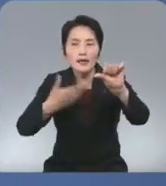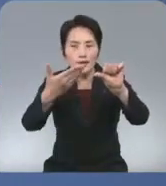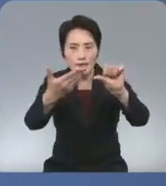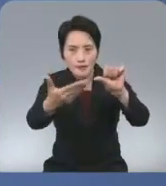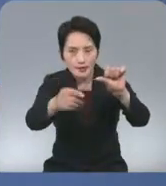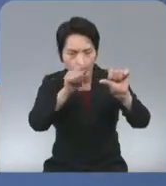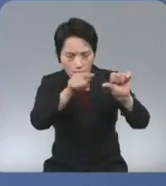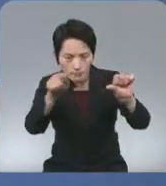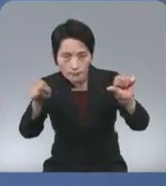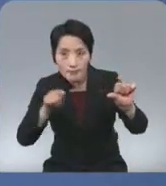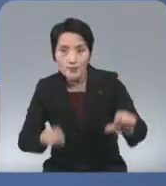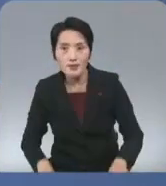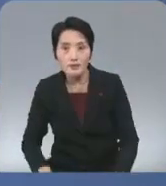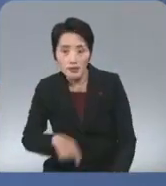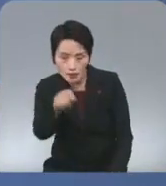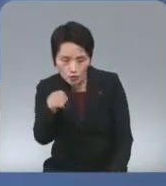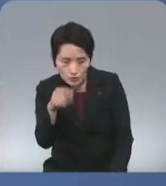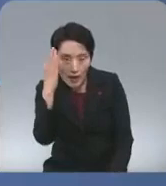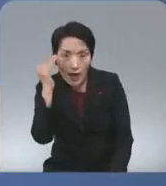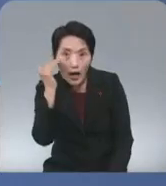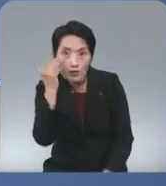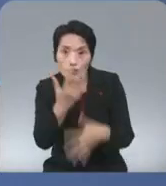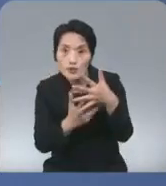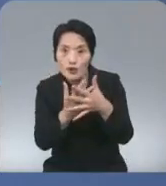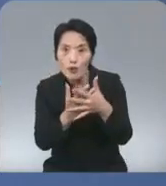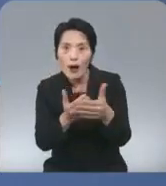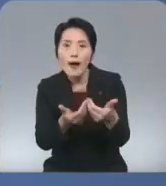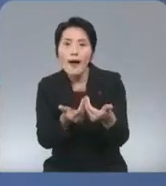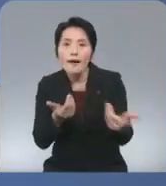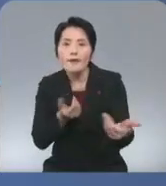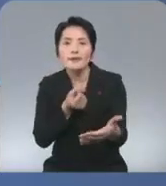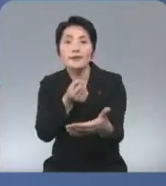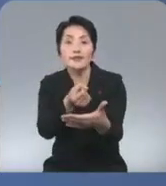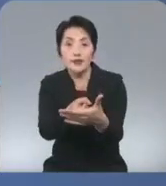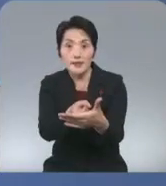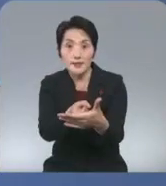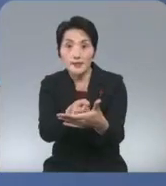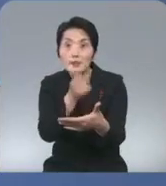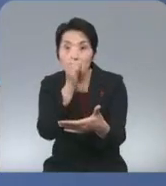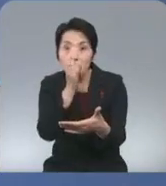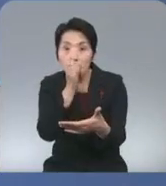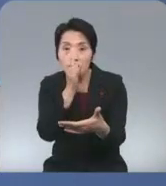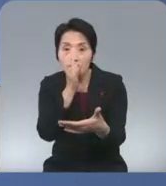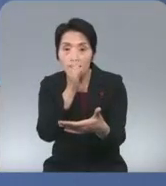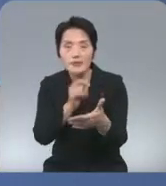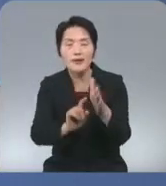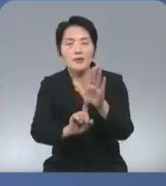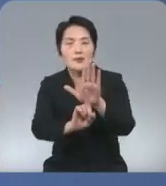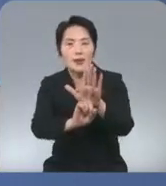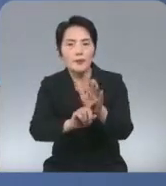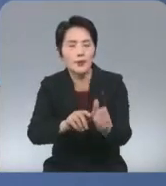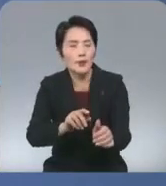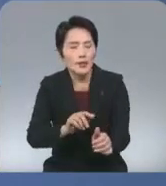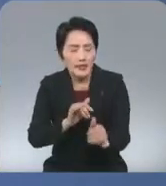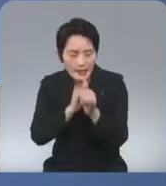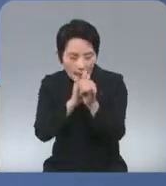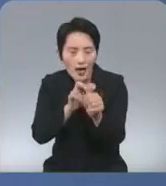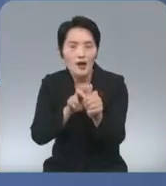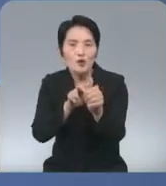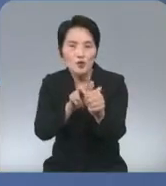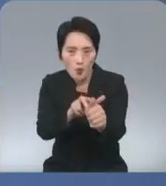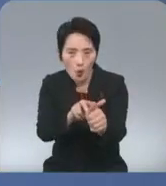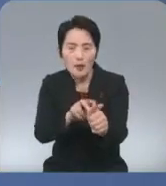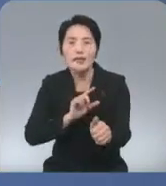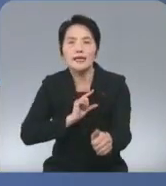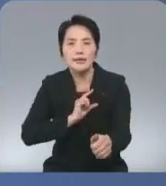triple r la octava edición de los premios globo de oro será el 10 de enero de 2023 en Beverly Hills California y será